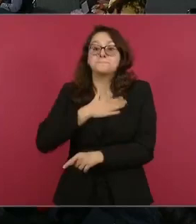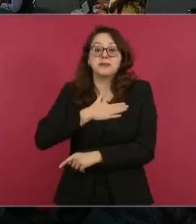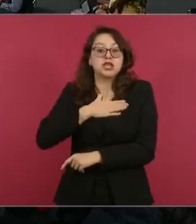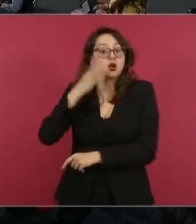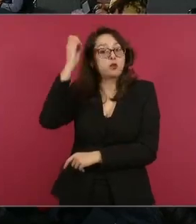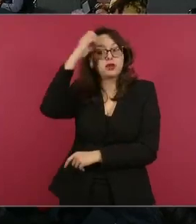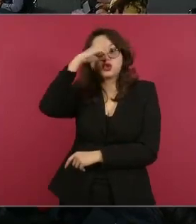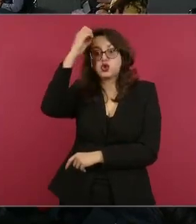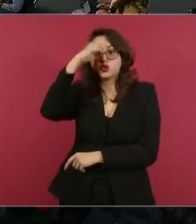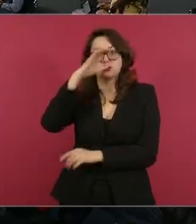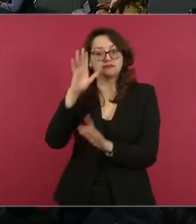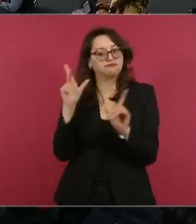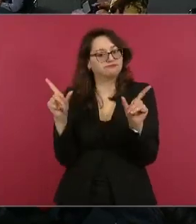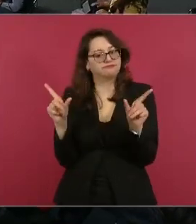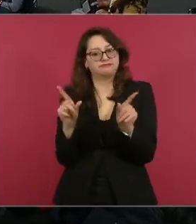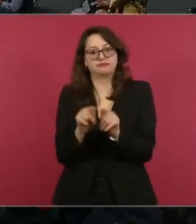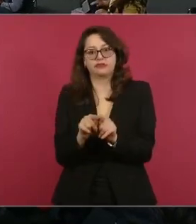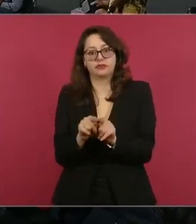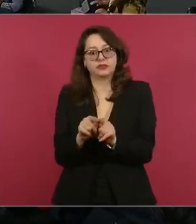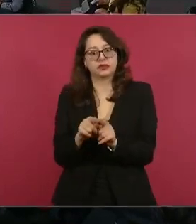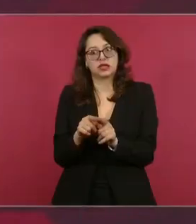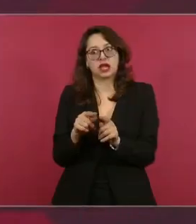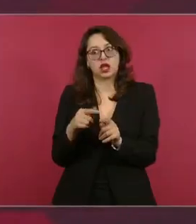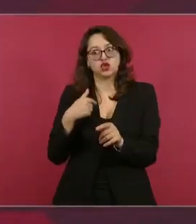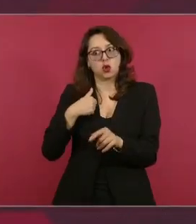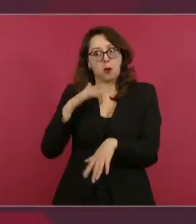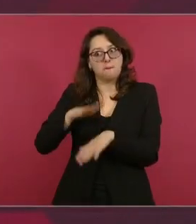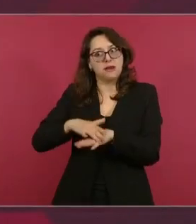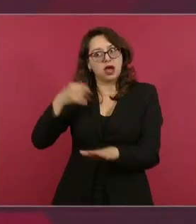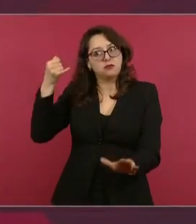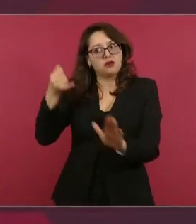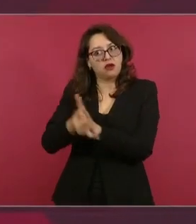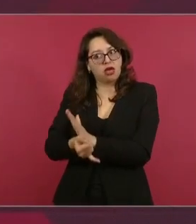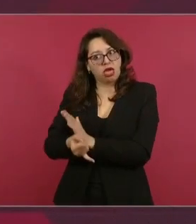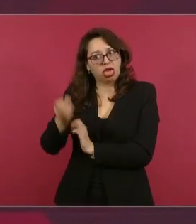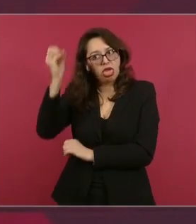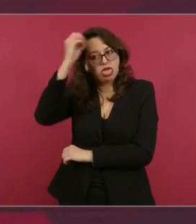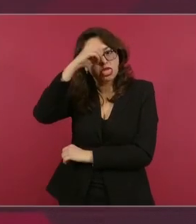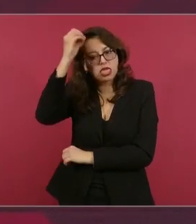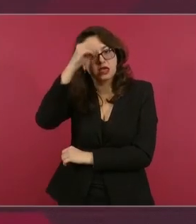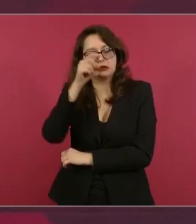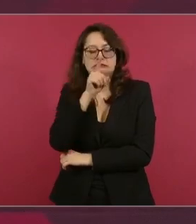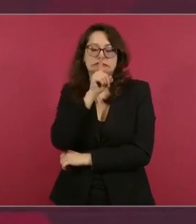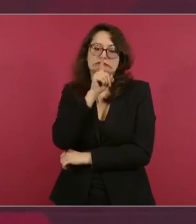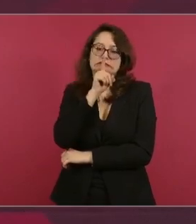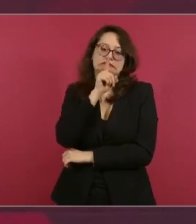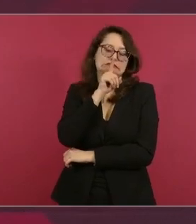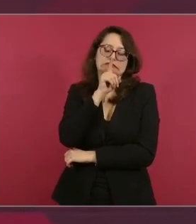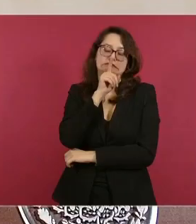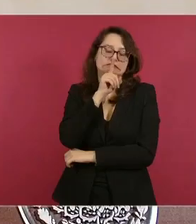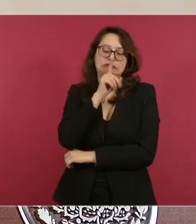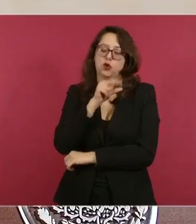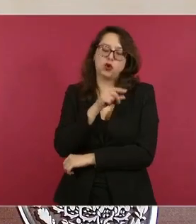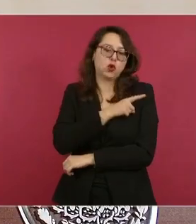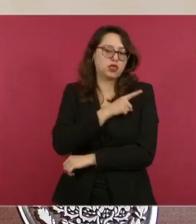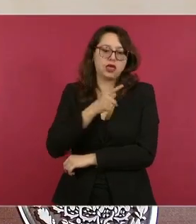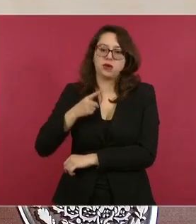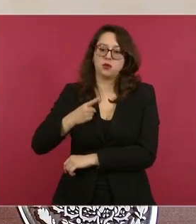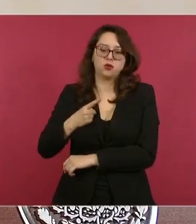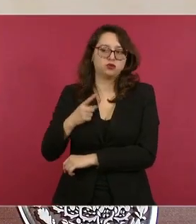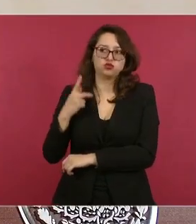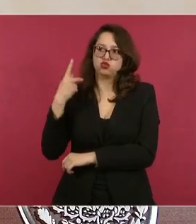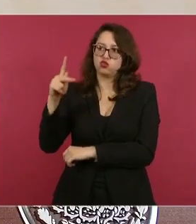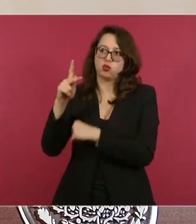me podría yo meter en asuntos que no nos corresponden,